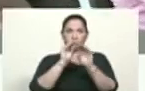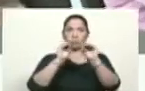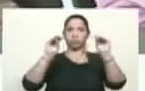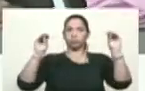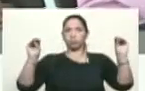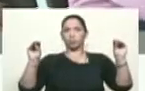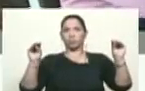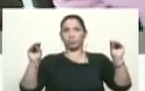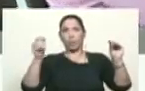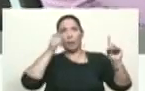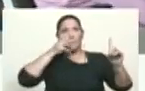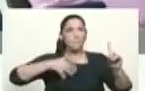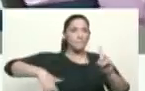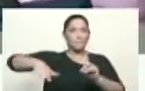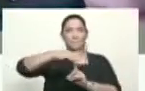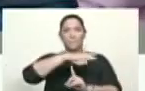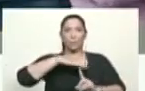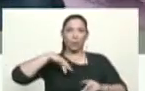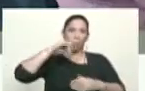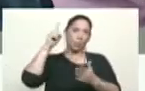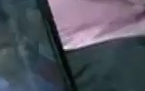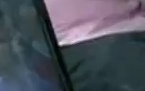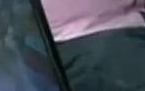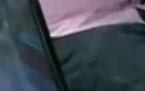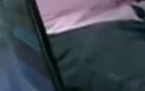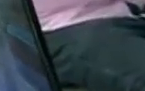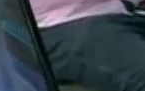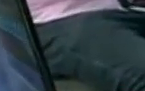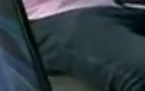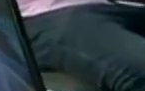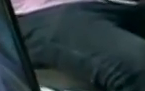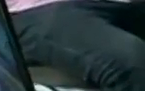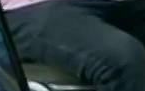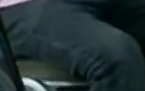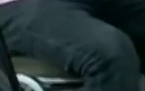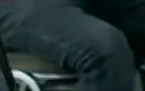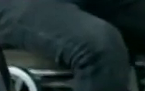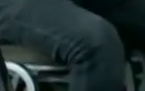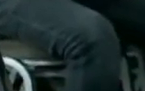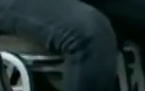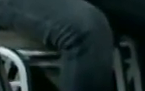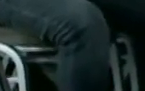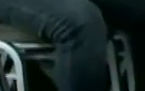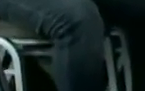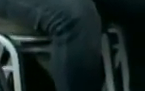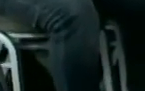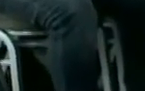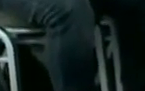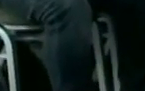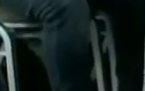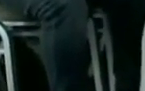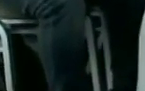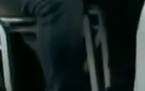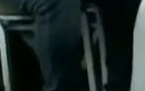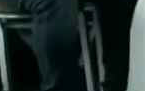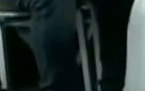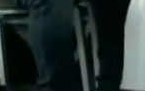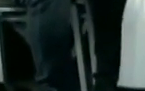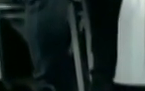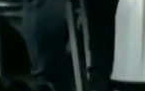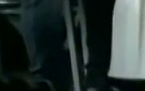al pueblo entero. Y ustedes, queridos hermanos, que han venido del